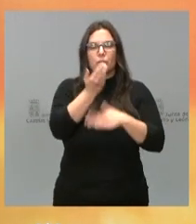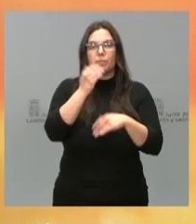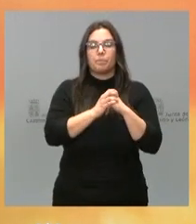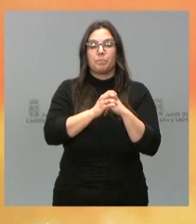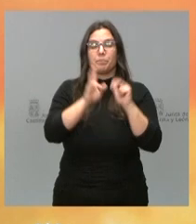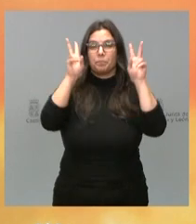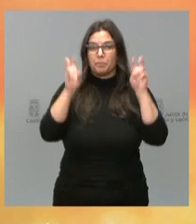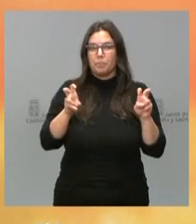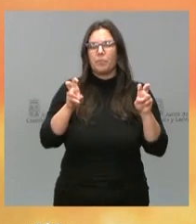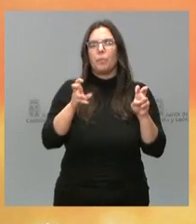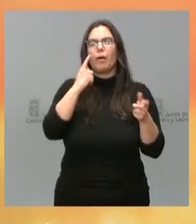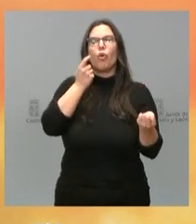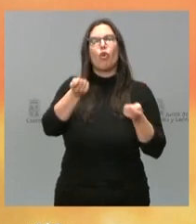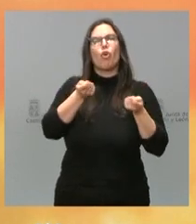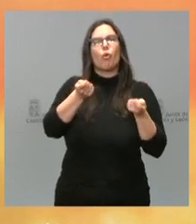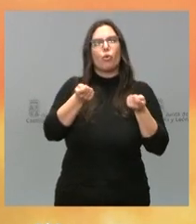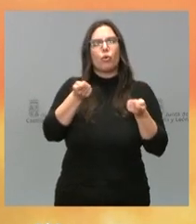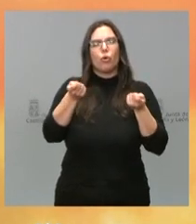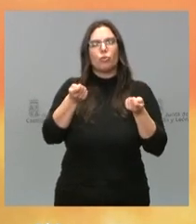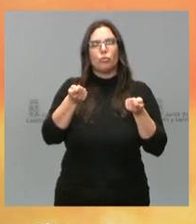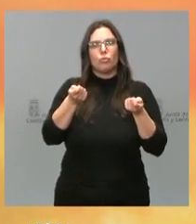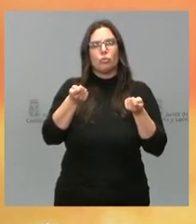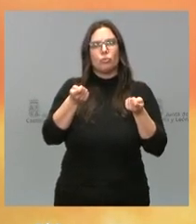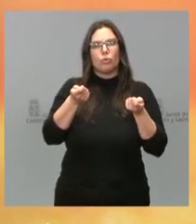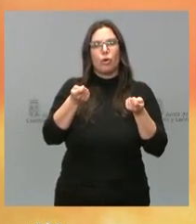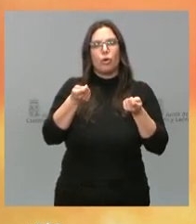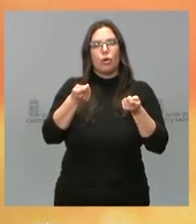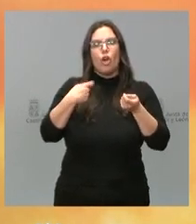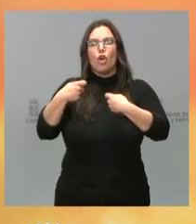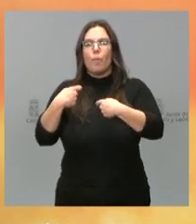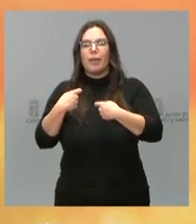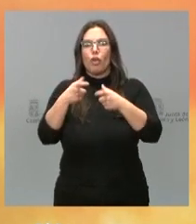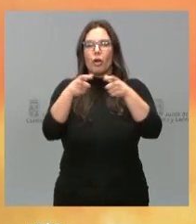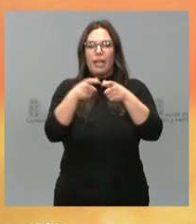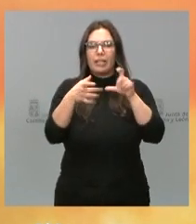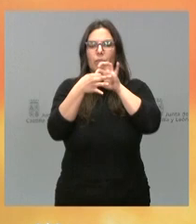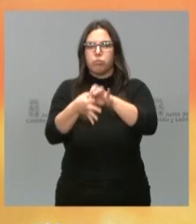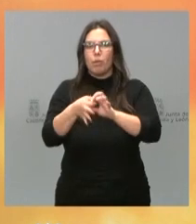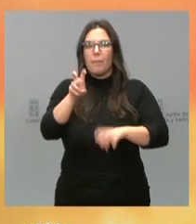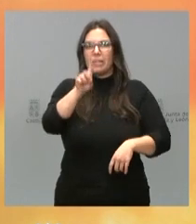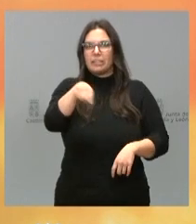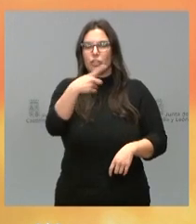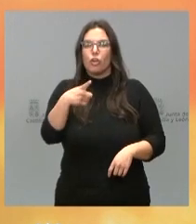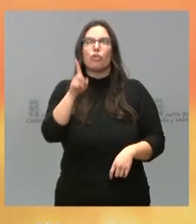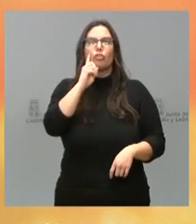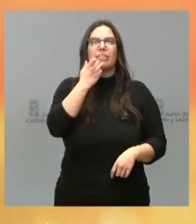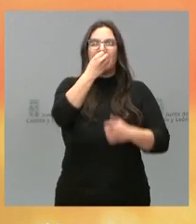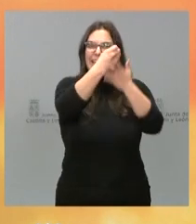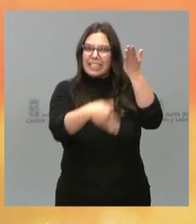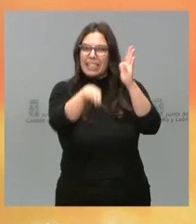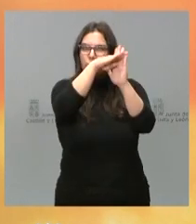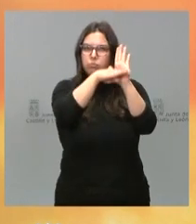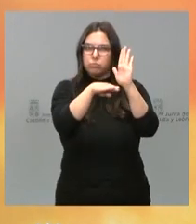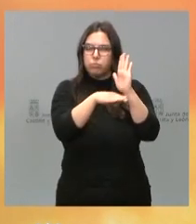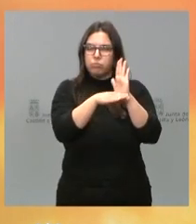relación al control de los comercios donde se puede gastar uno no sé si vendrán establecidos los comercios en